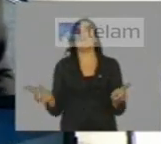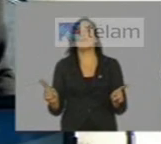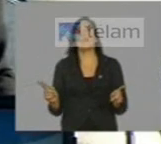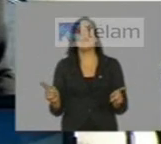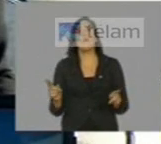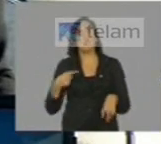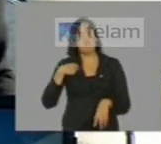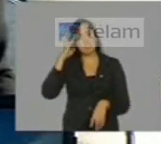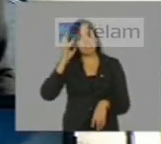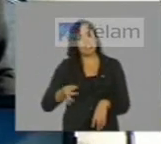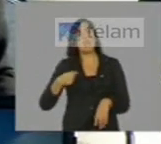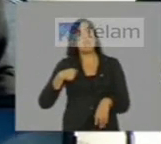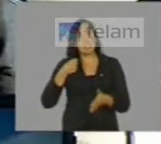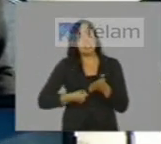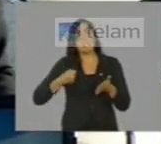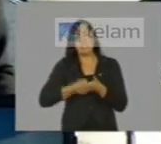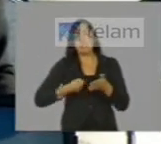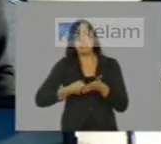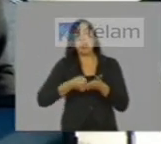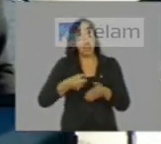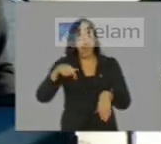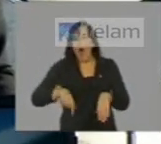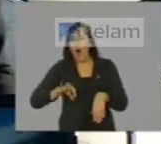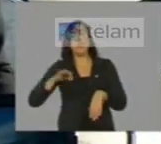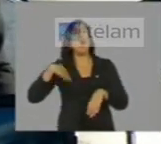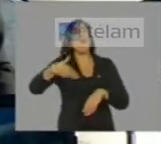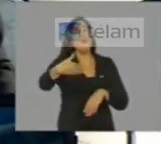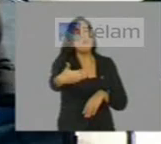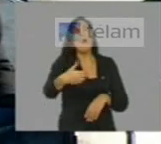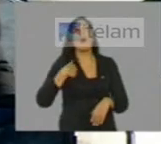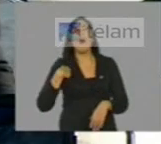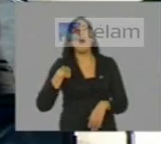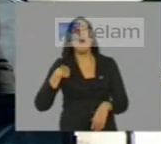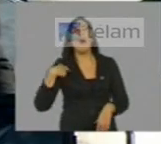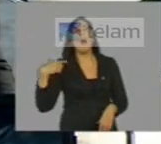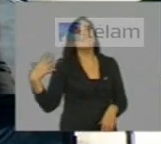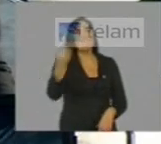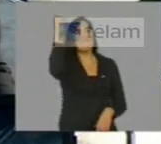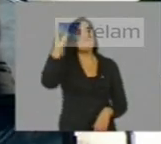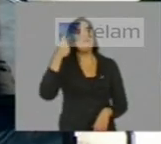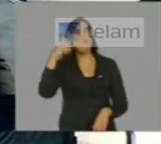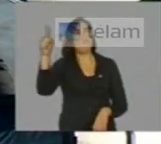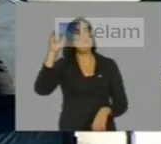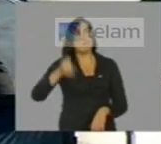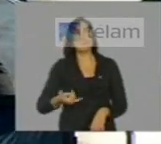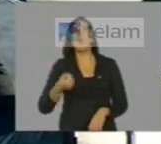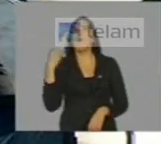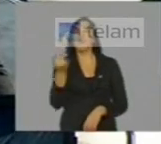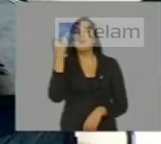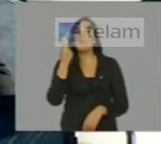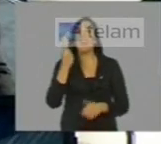vamos a lograrlo, porque es un compromiso de democratizar a los tres poderes del